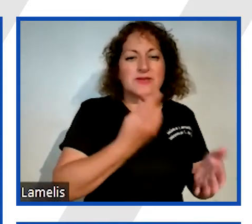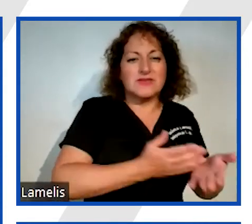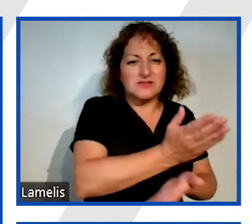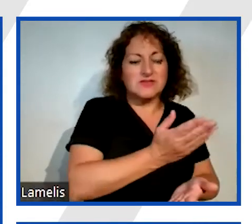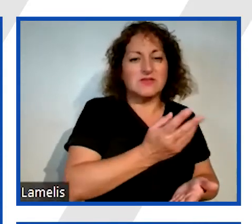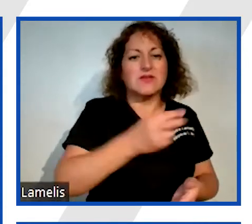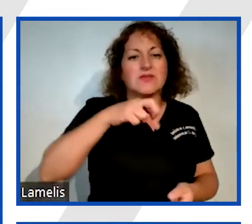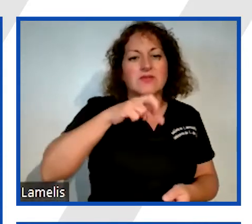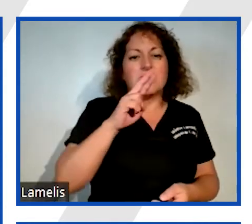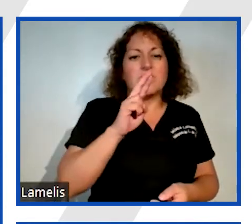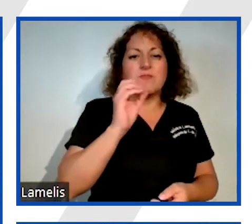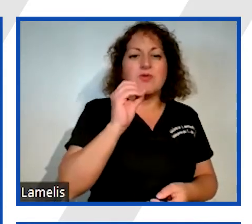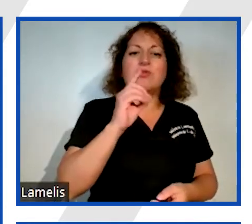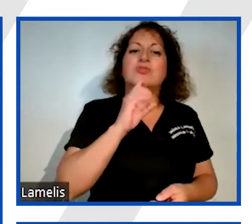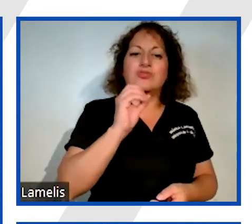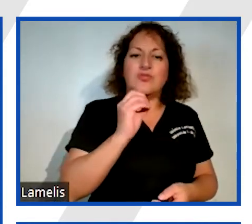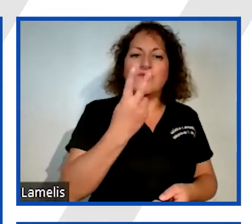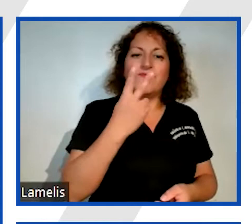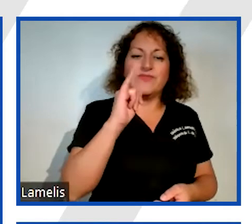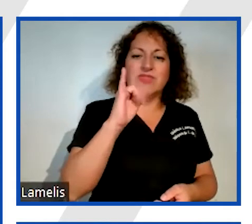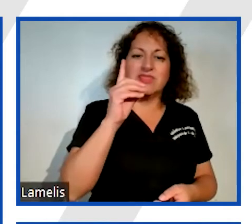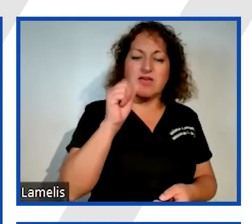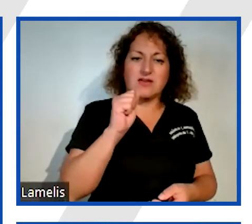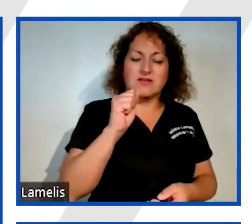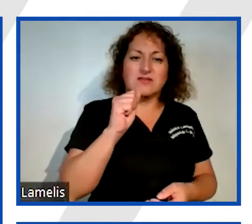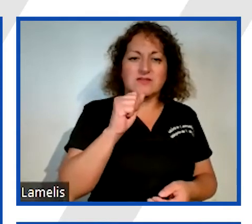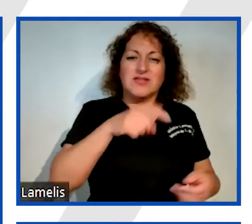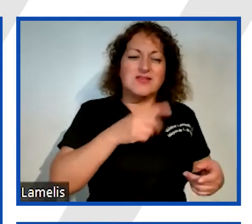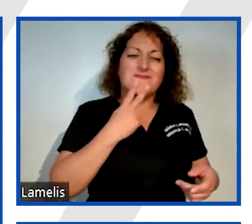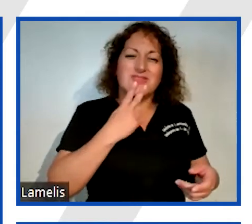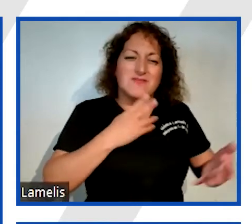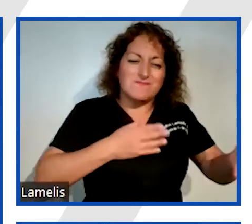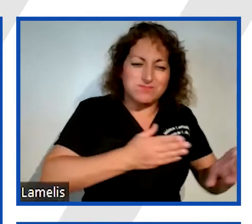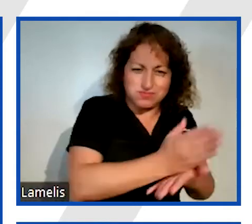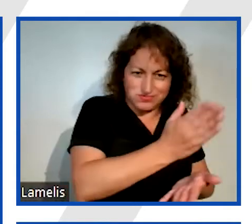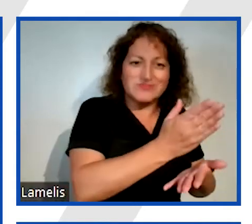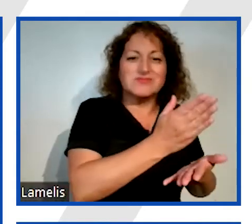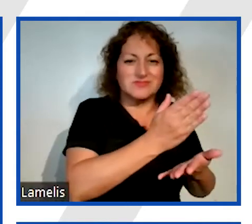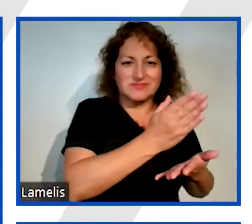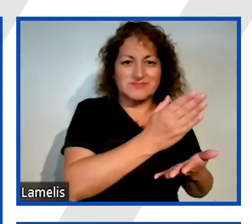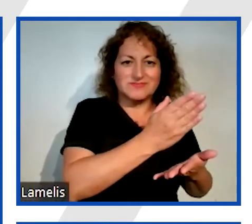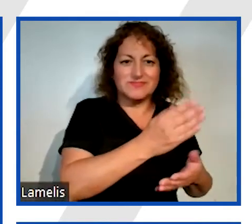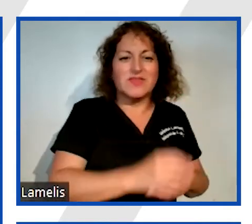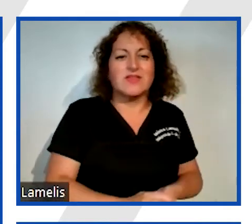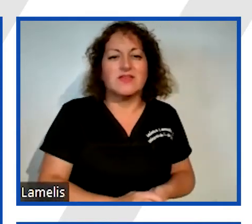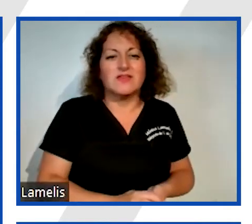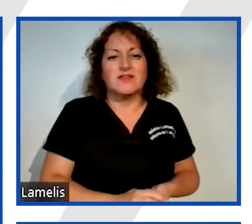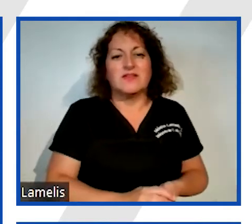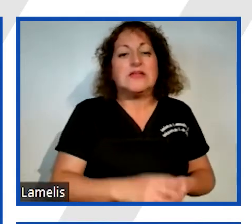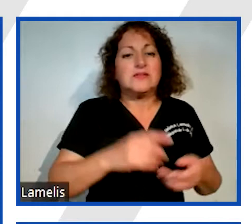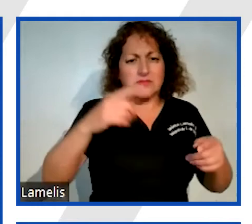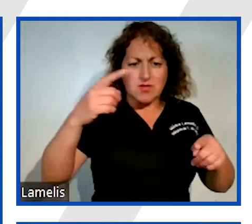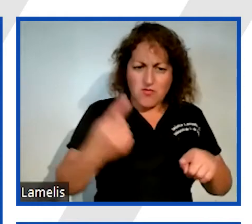vida y una de las razones por las cuales la vida empezó de nuevo a cada que se llama etapa inicial de nuevo es porque después de esto hubo